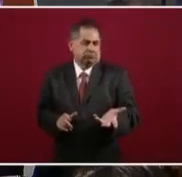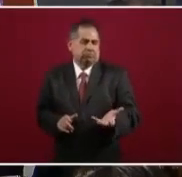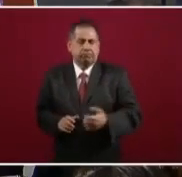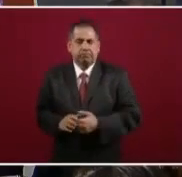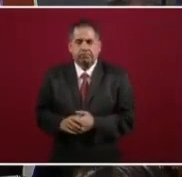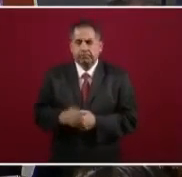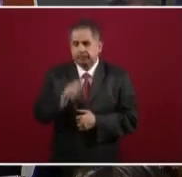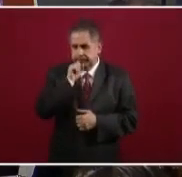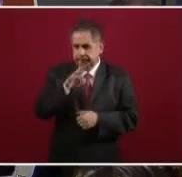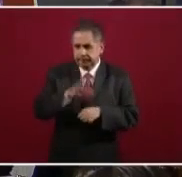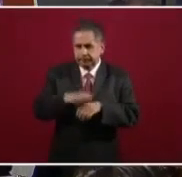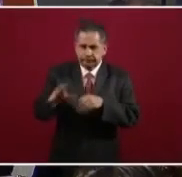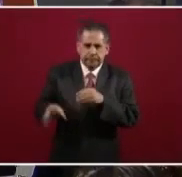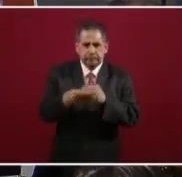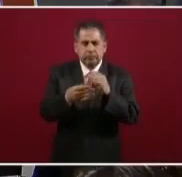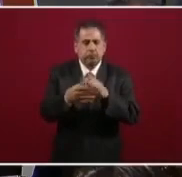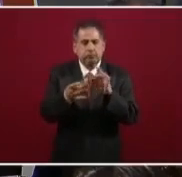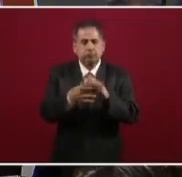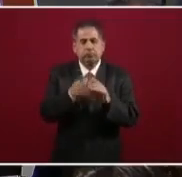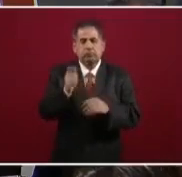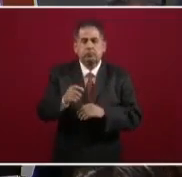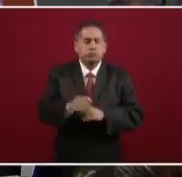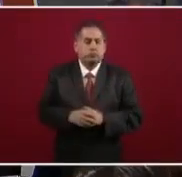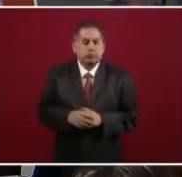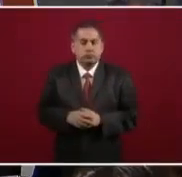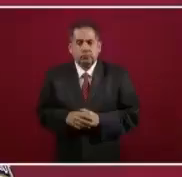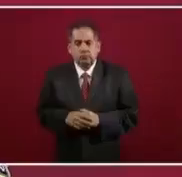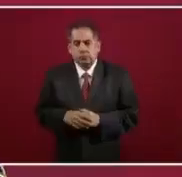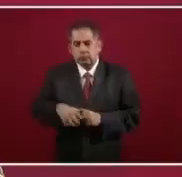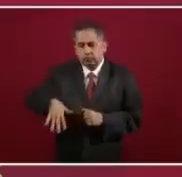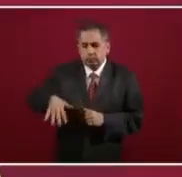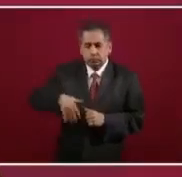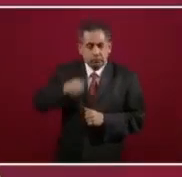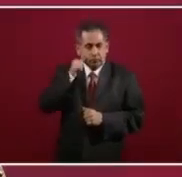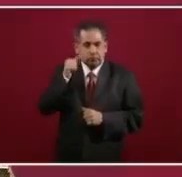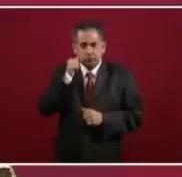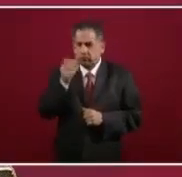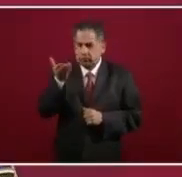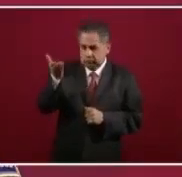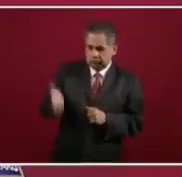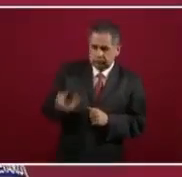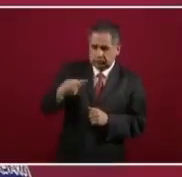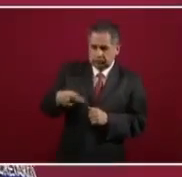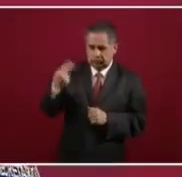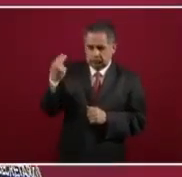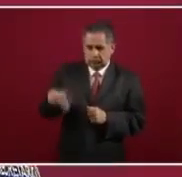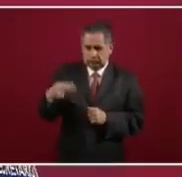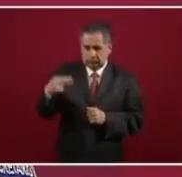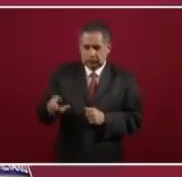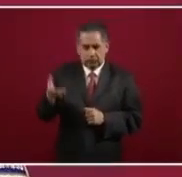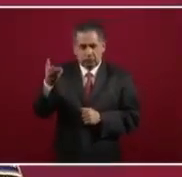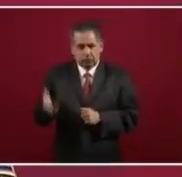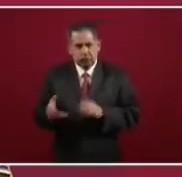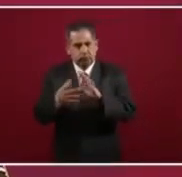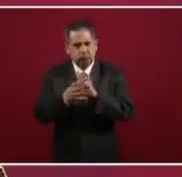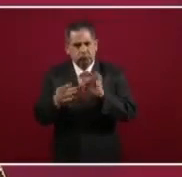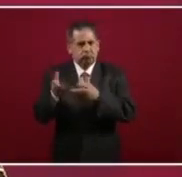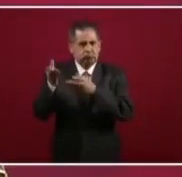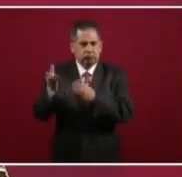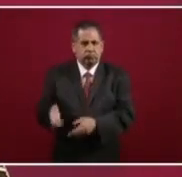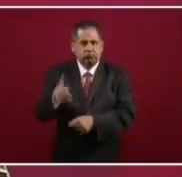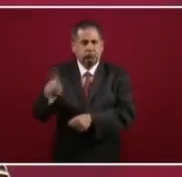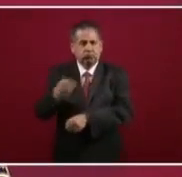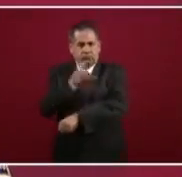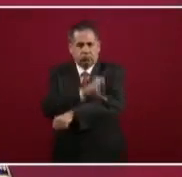sobre el elemento que necesito del nombre nada más recalcar que es el coordinador